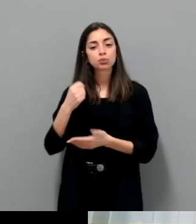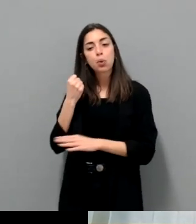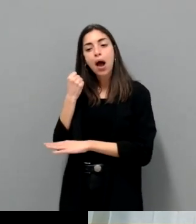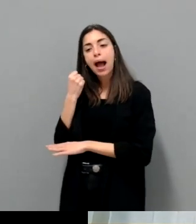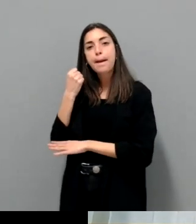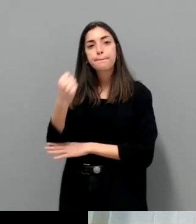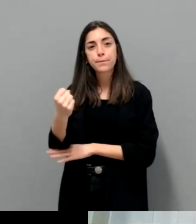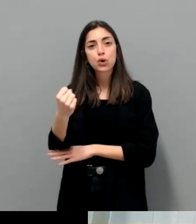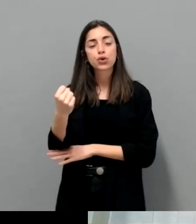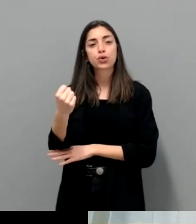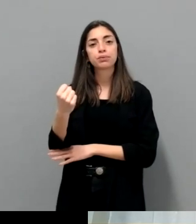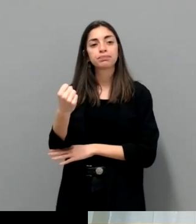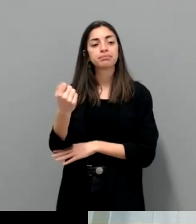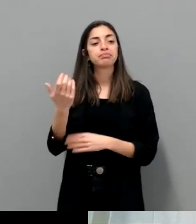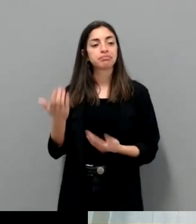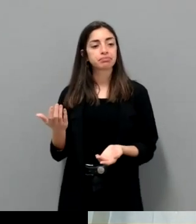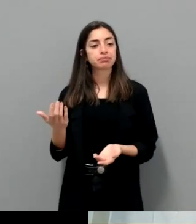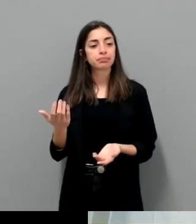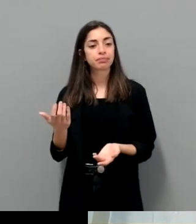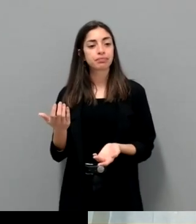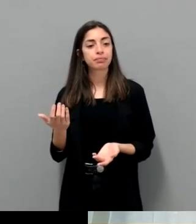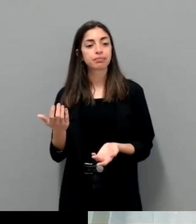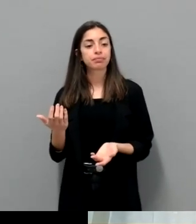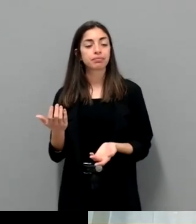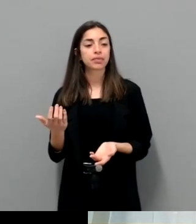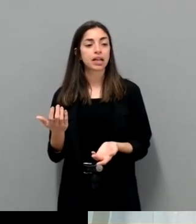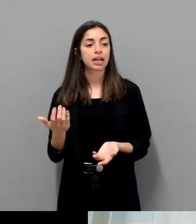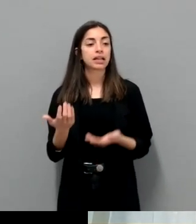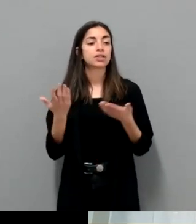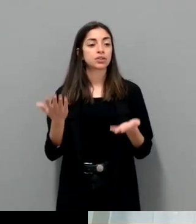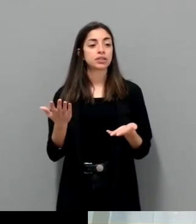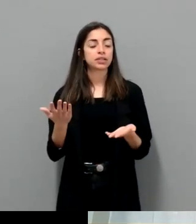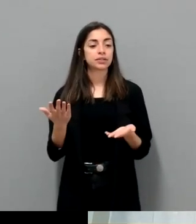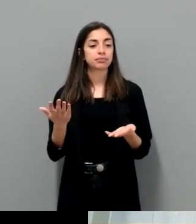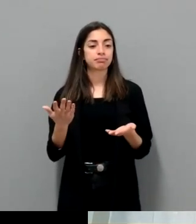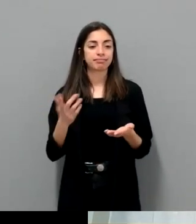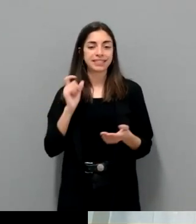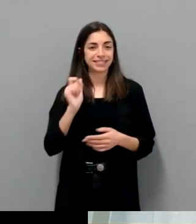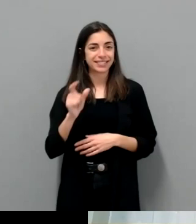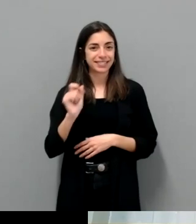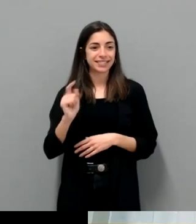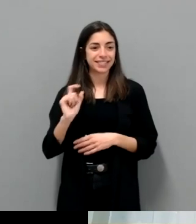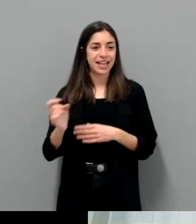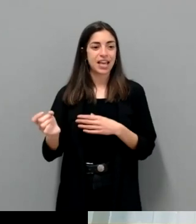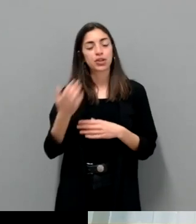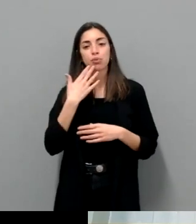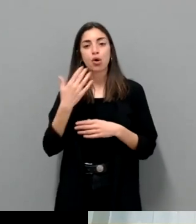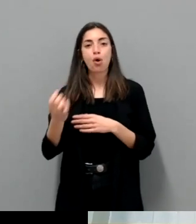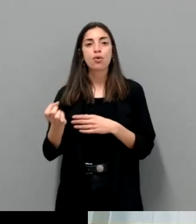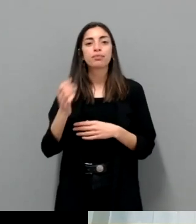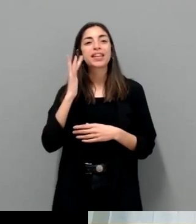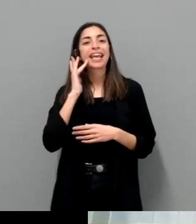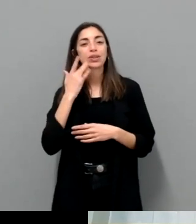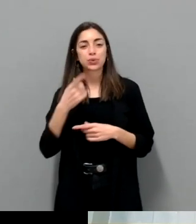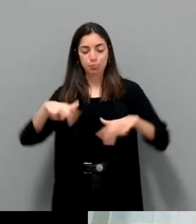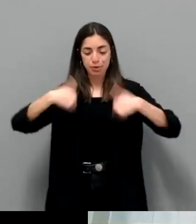sin ambages. Con ese habitual, permíteme decirlo, Jesús, envíamelo por correo.